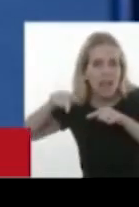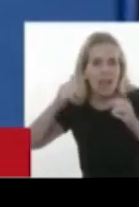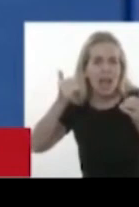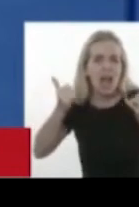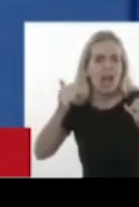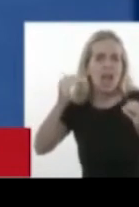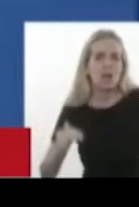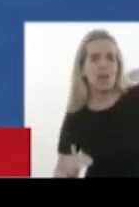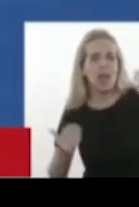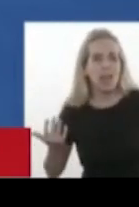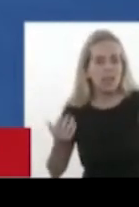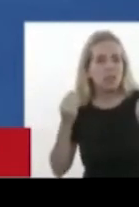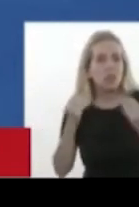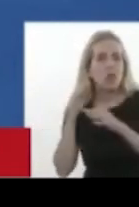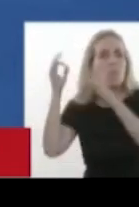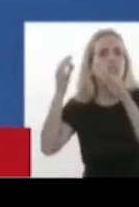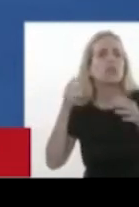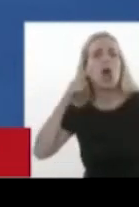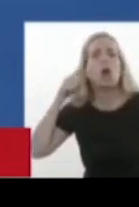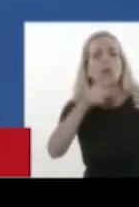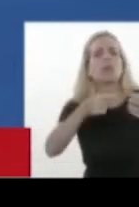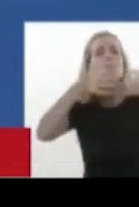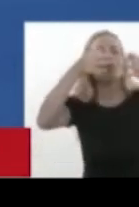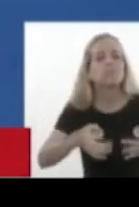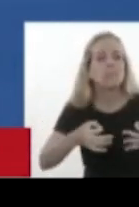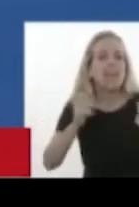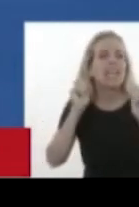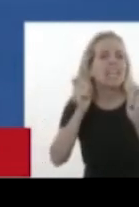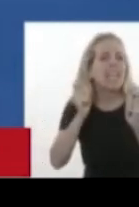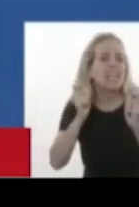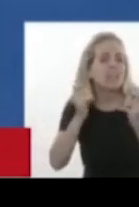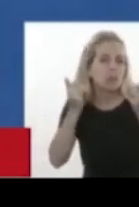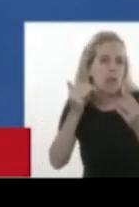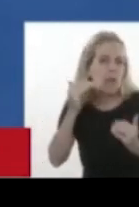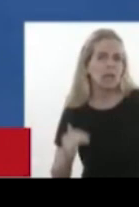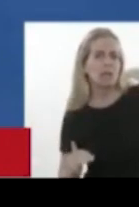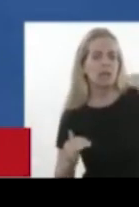Y llegan a la meta los que están muy aventajados socialmente.